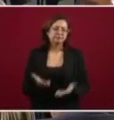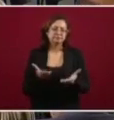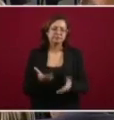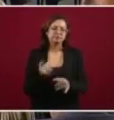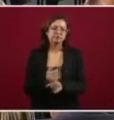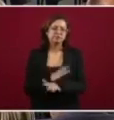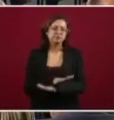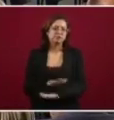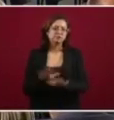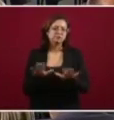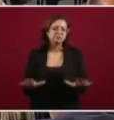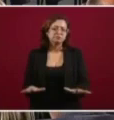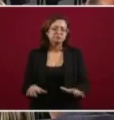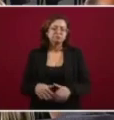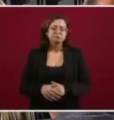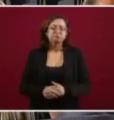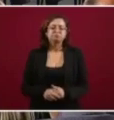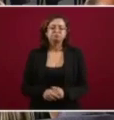sabemos.